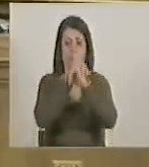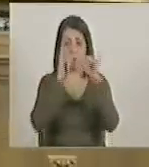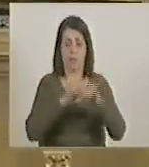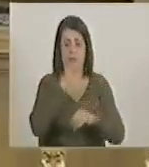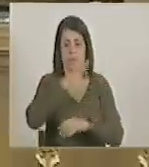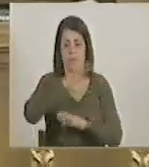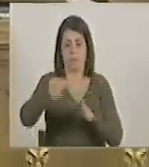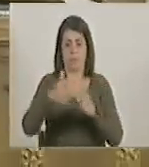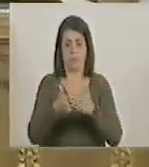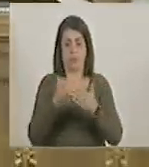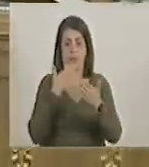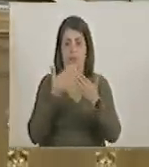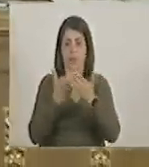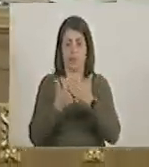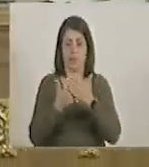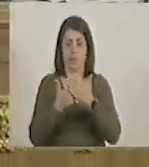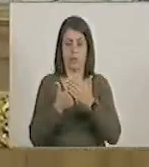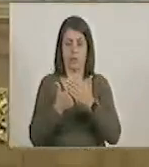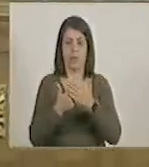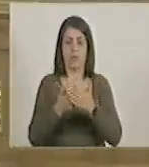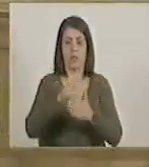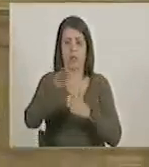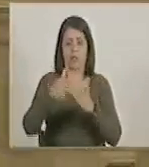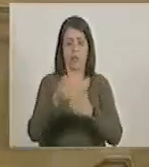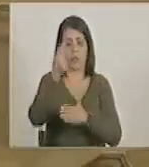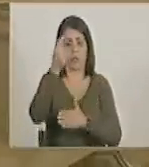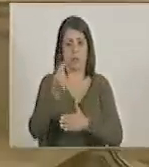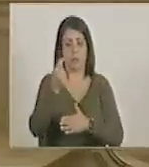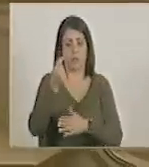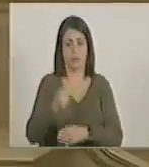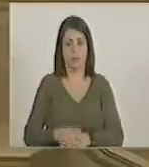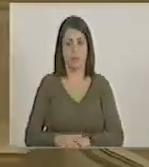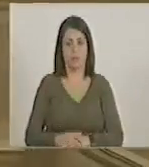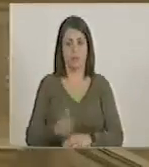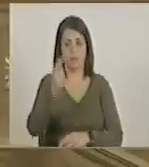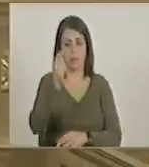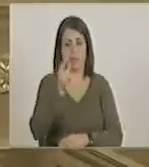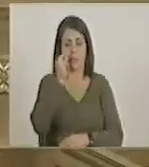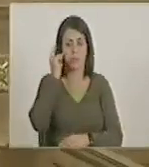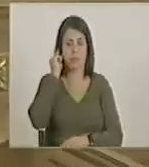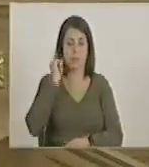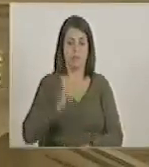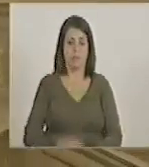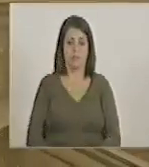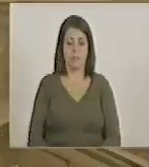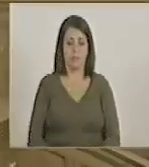tarde para todas y para todos. Gracias, colegas parlamentarios y parlamentarias.